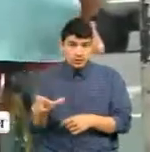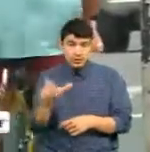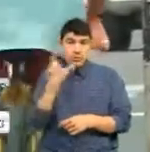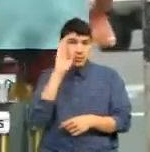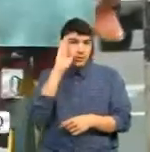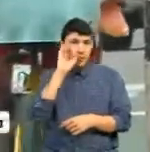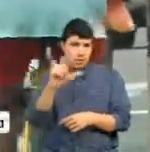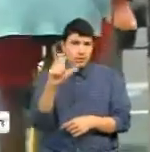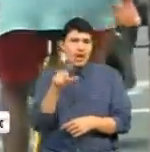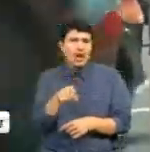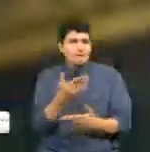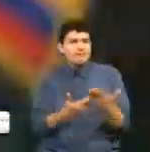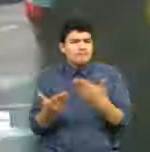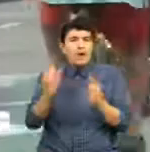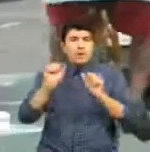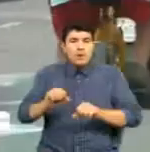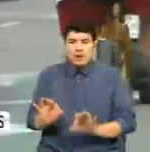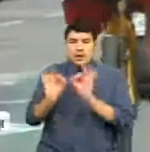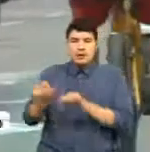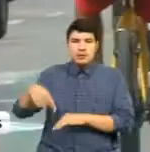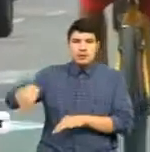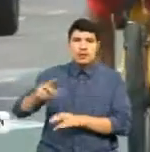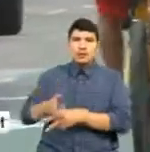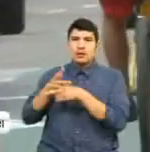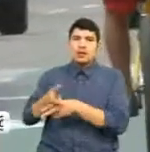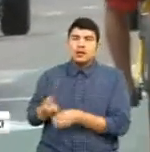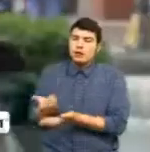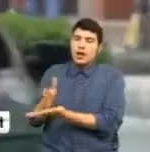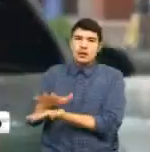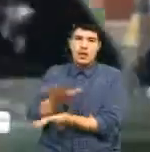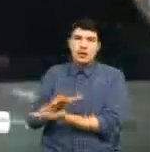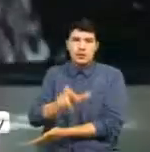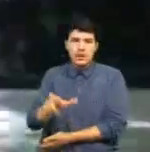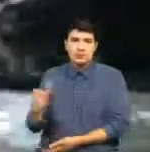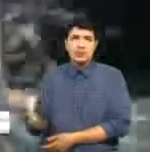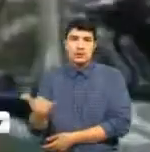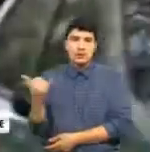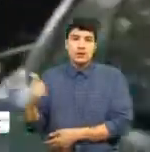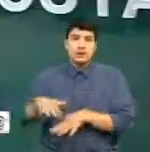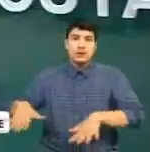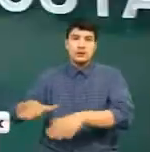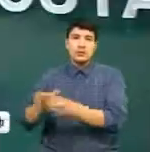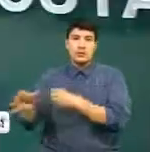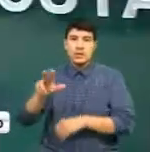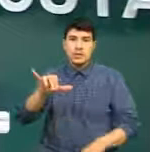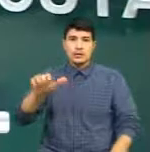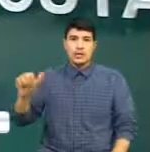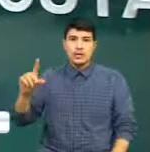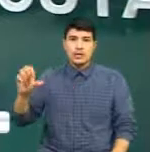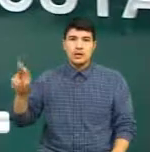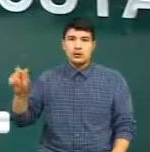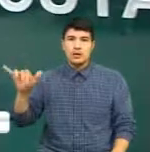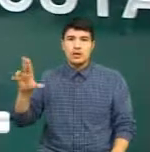estudiando estrategias para garantizar la seguridad y la tranquilidad de los habitantes de esta zona. No, en Villa